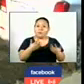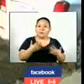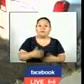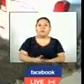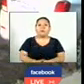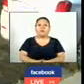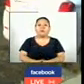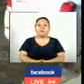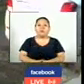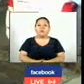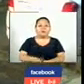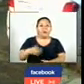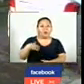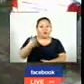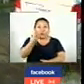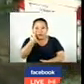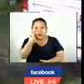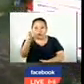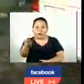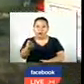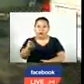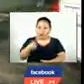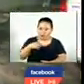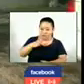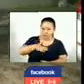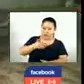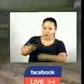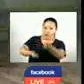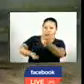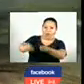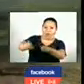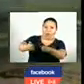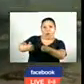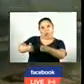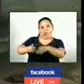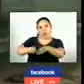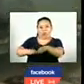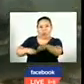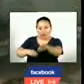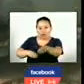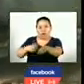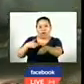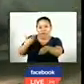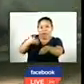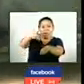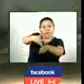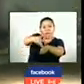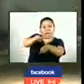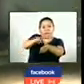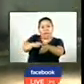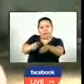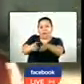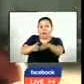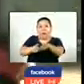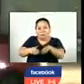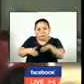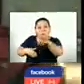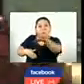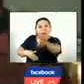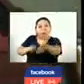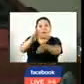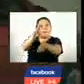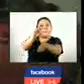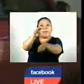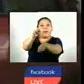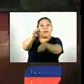lugar. Solamente salimos a ver y ya mi vehículo ya estaba prácticamente movido unos 10 o 20 metros de donde estaba